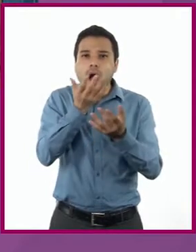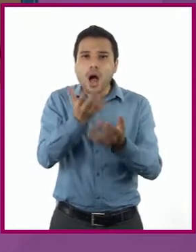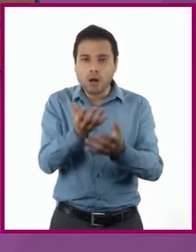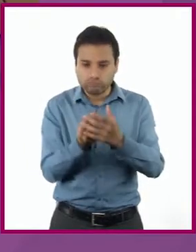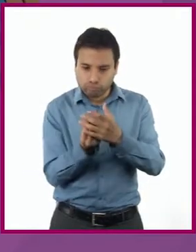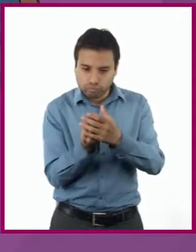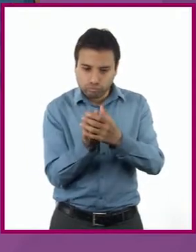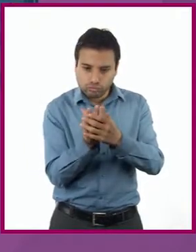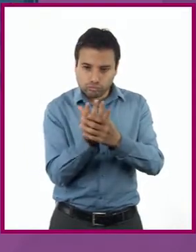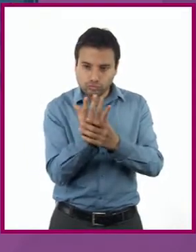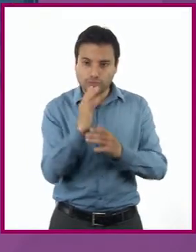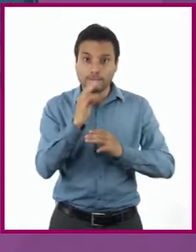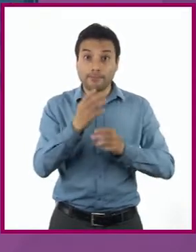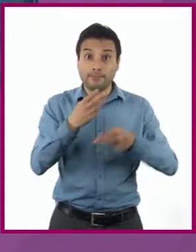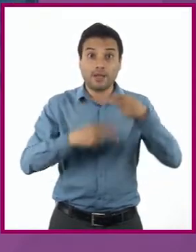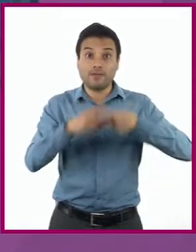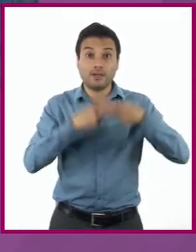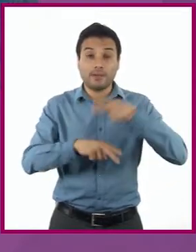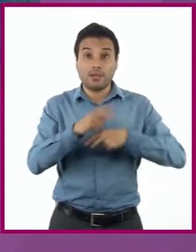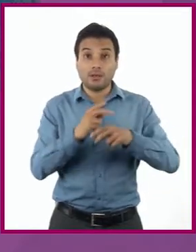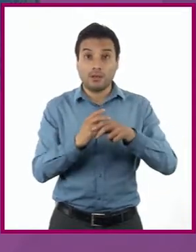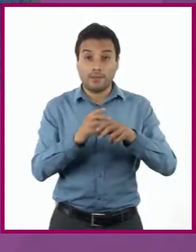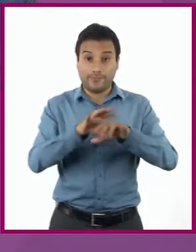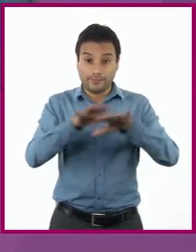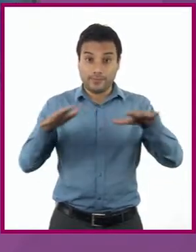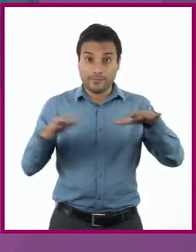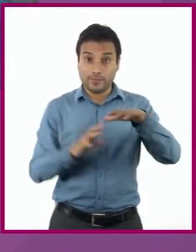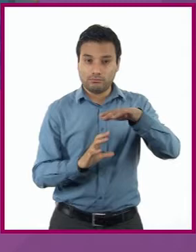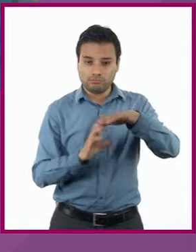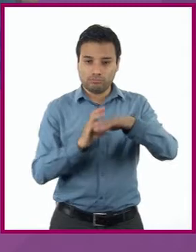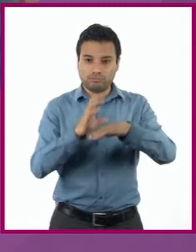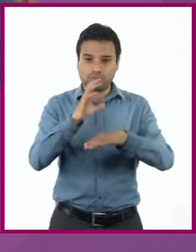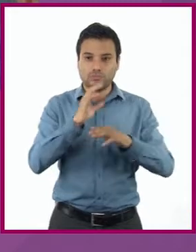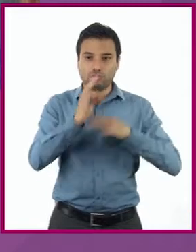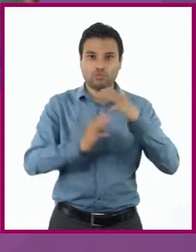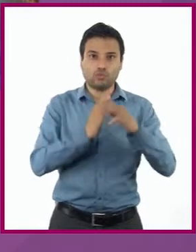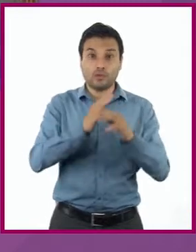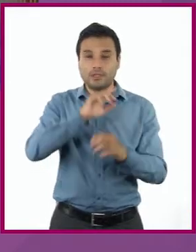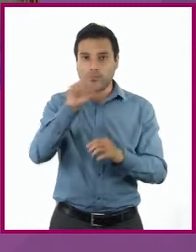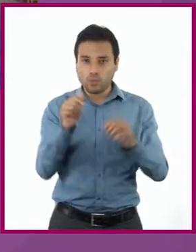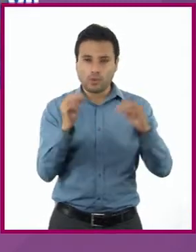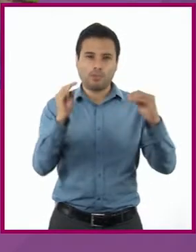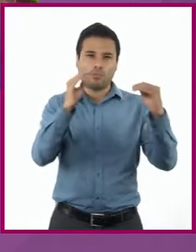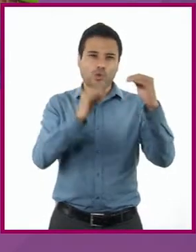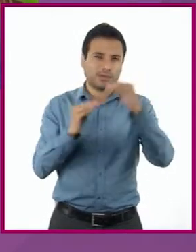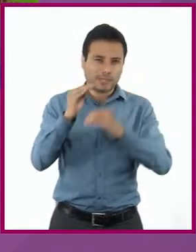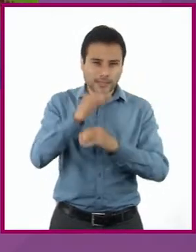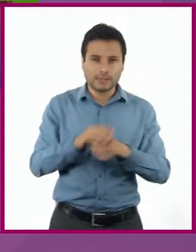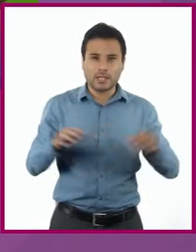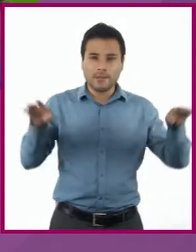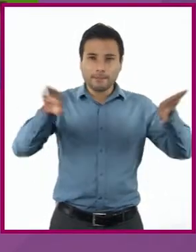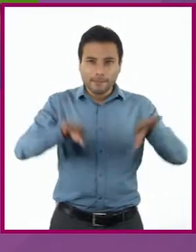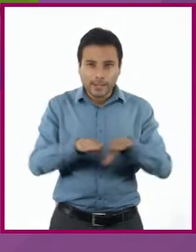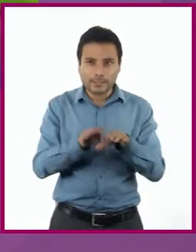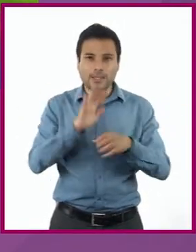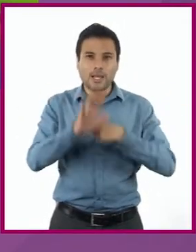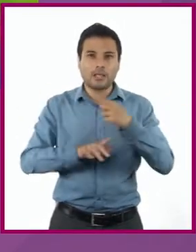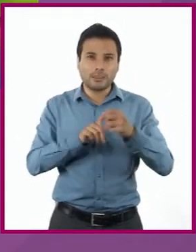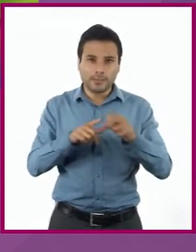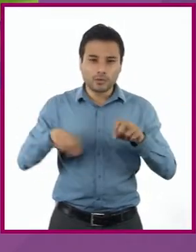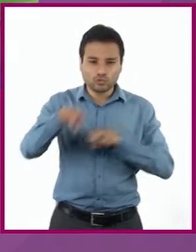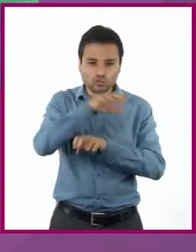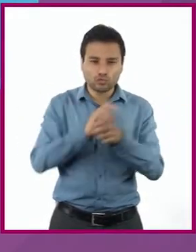emerger la tierra de las aguas, y que después se formaron los valles y las montañas, así como los animales y los demás seres